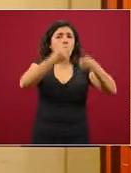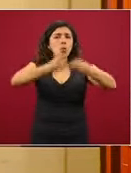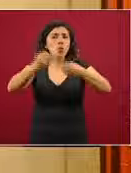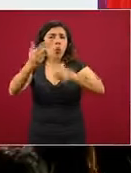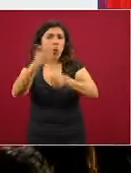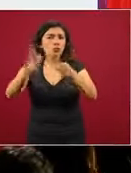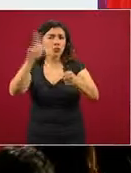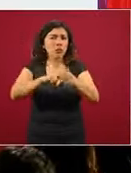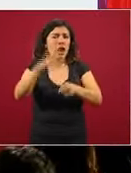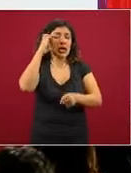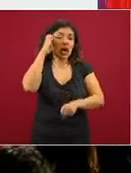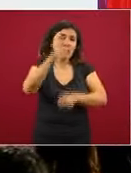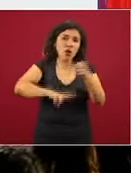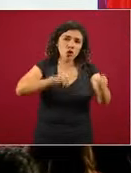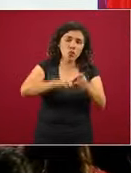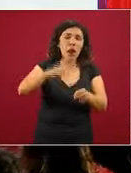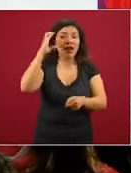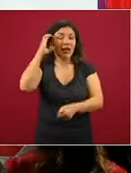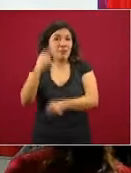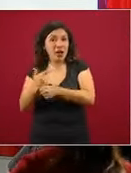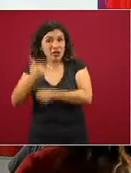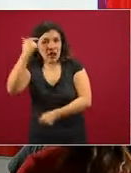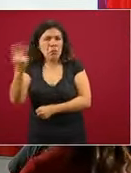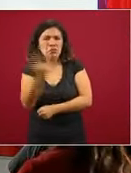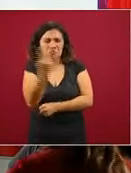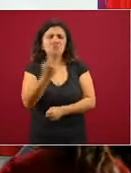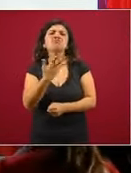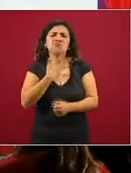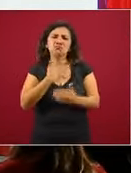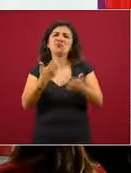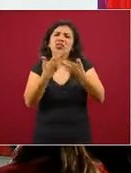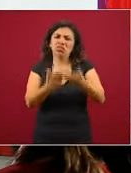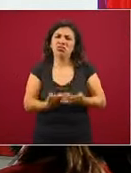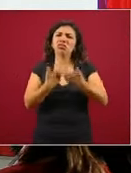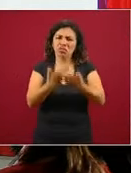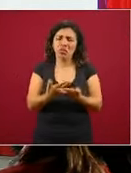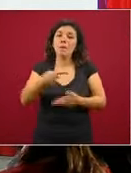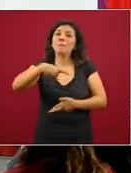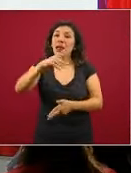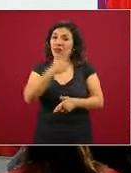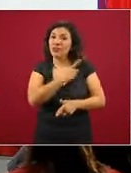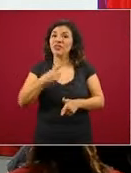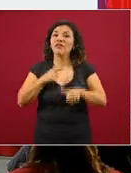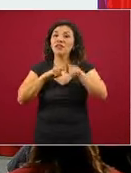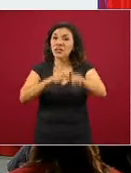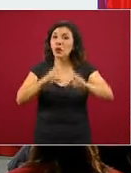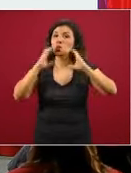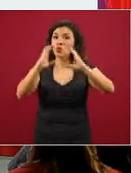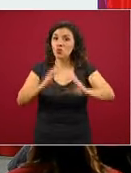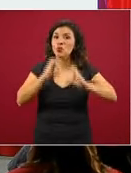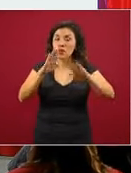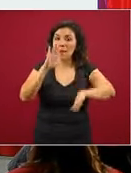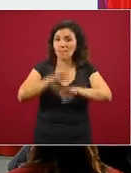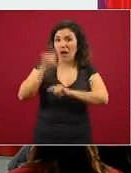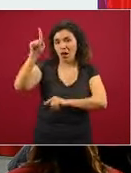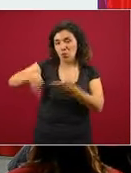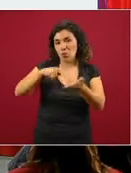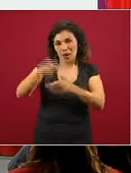camas general, más todavía la de camas con ventilador, pero entonces hay que seguir cuidando las acciones en